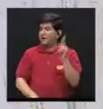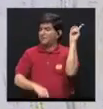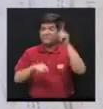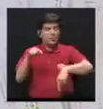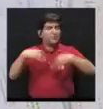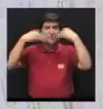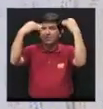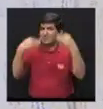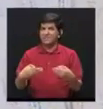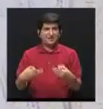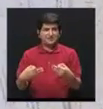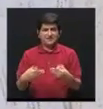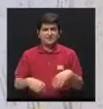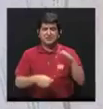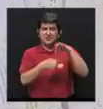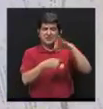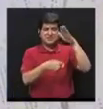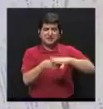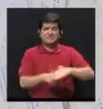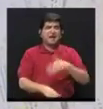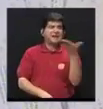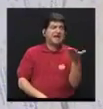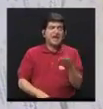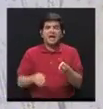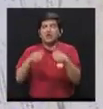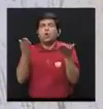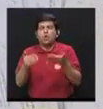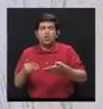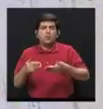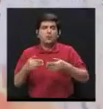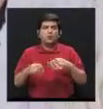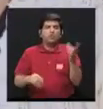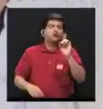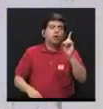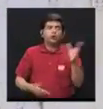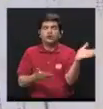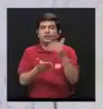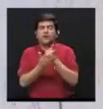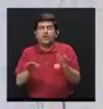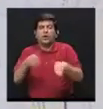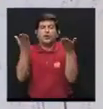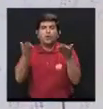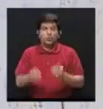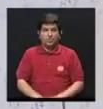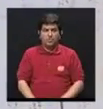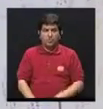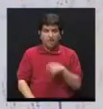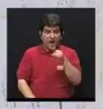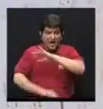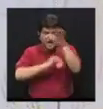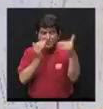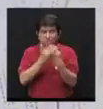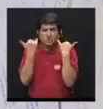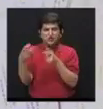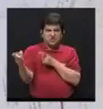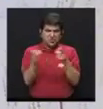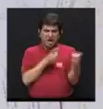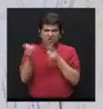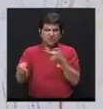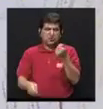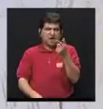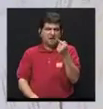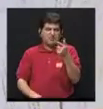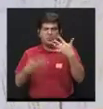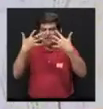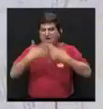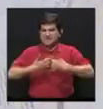qué se planta, dónde se planta, cuándo se recoge, cómo se come, porque todo eso está controlado por unas pocas corporaciones,